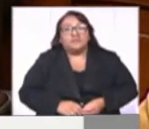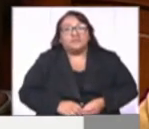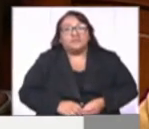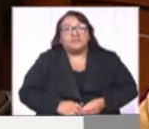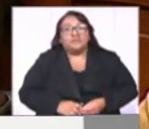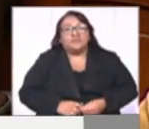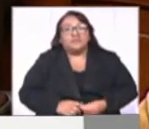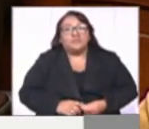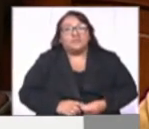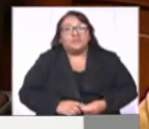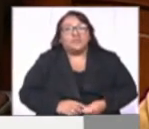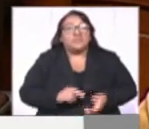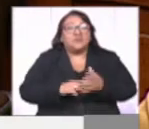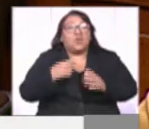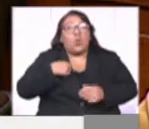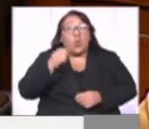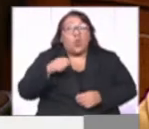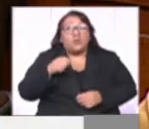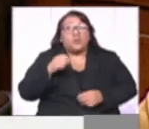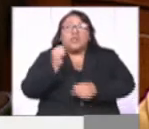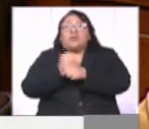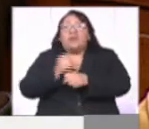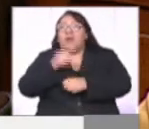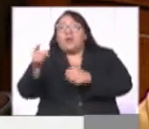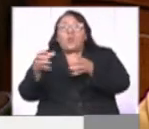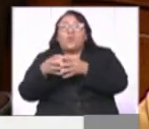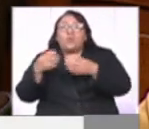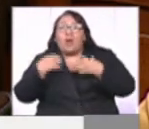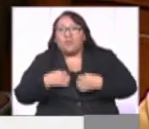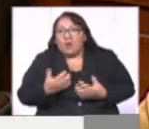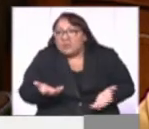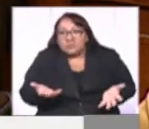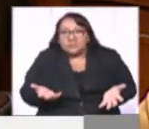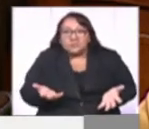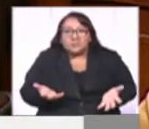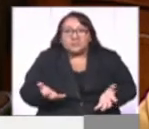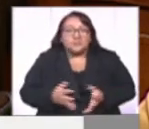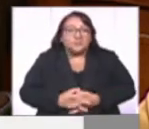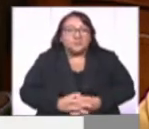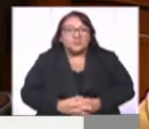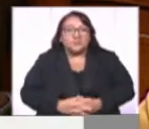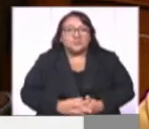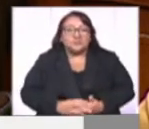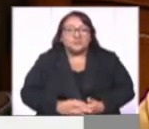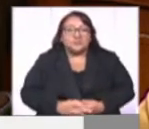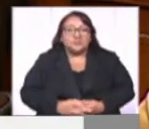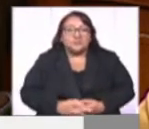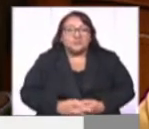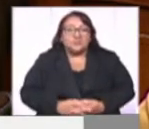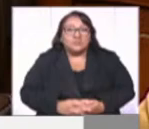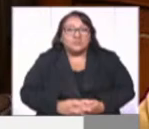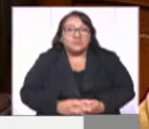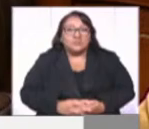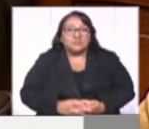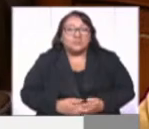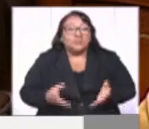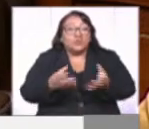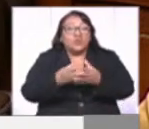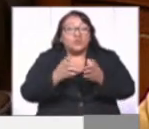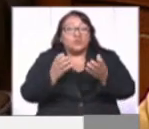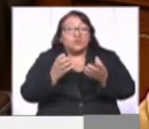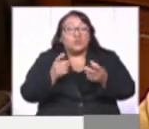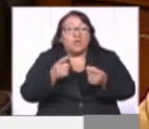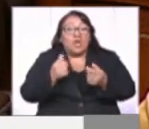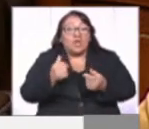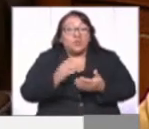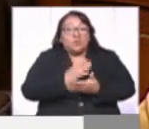que un juez trabaje en un estudio de abogados penalistas. Y entonces, en ese estudio de abogados penalistas hay